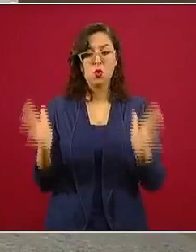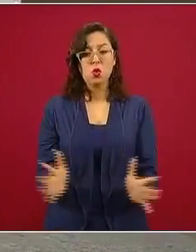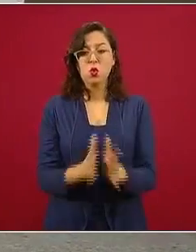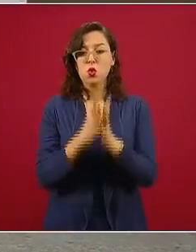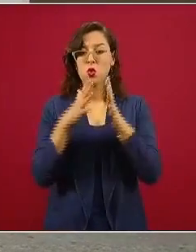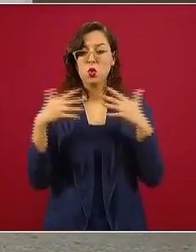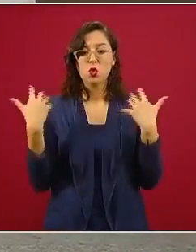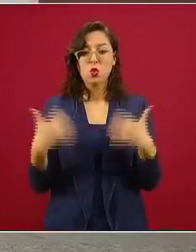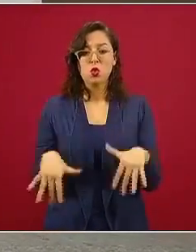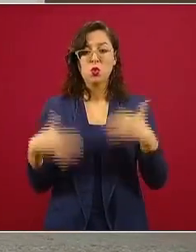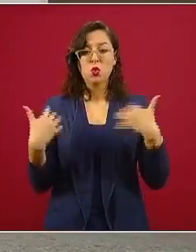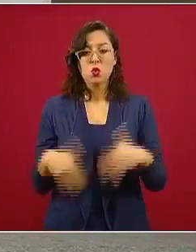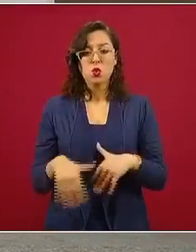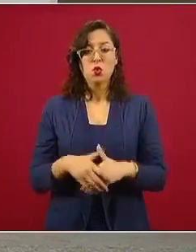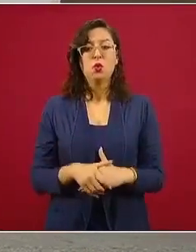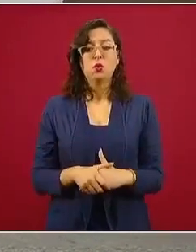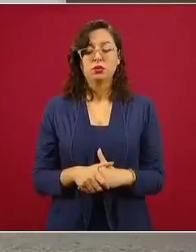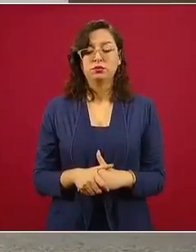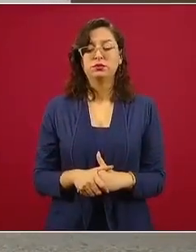Fue